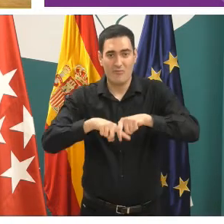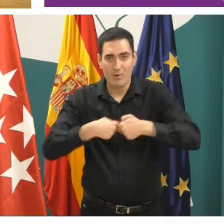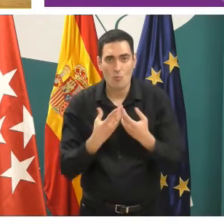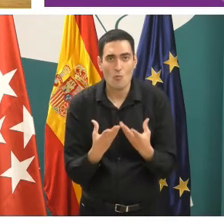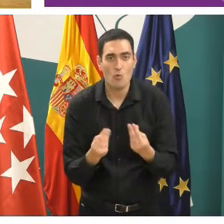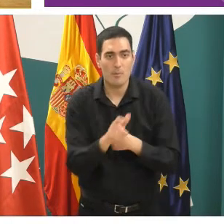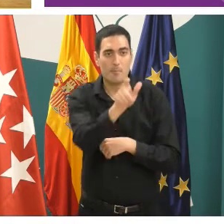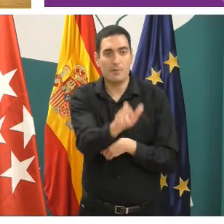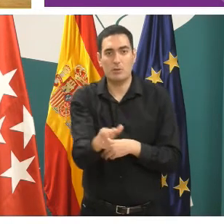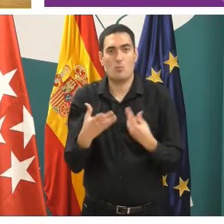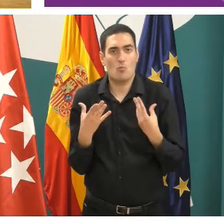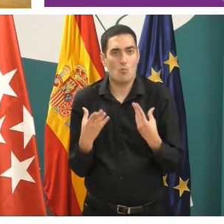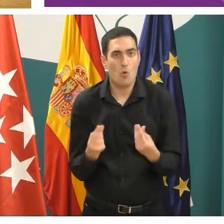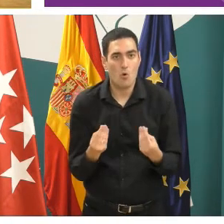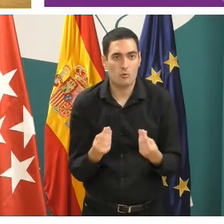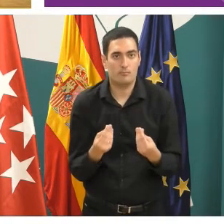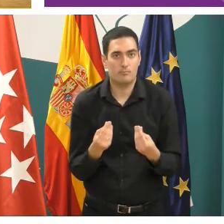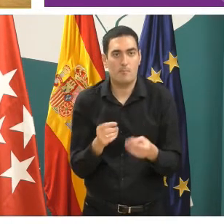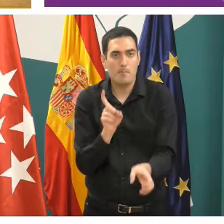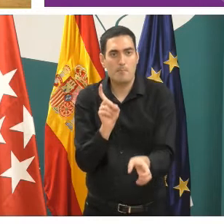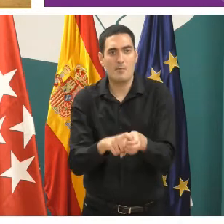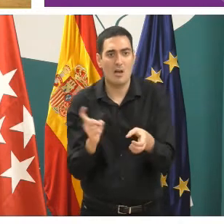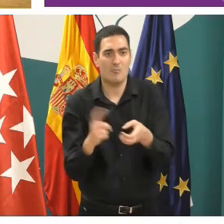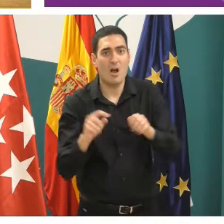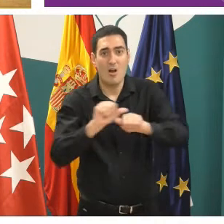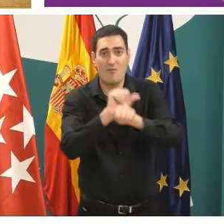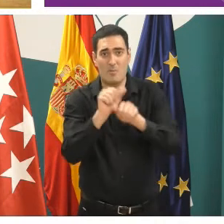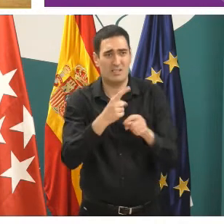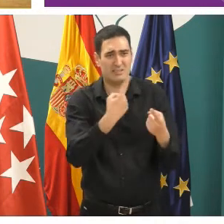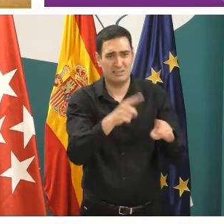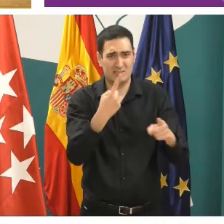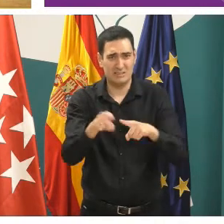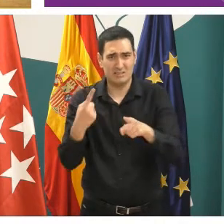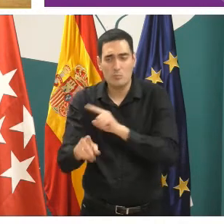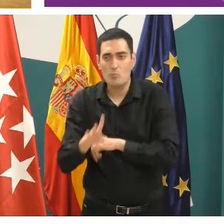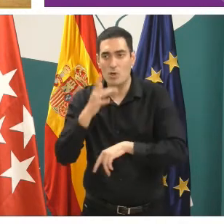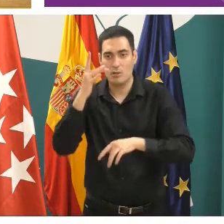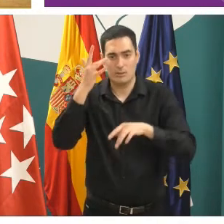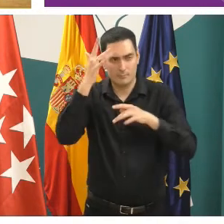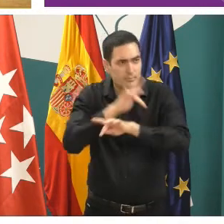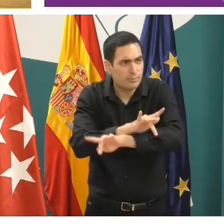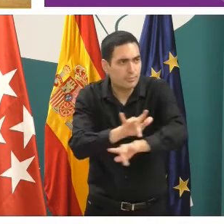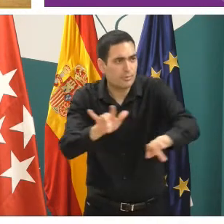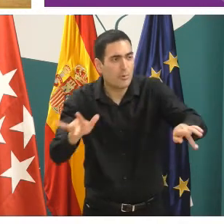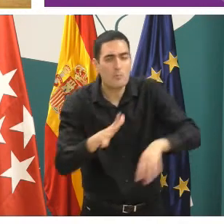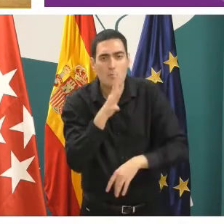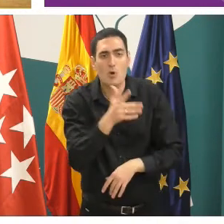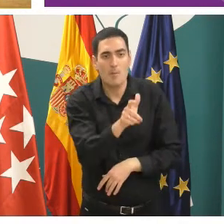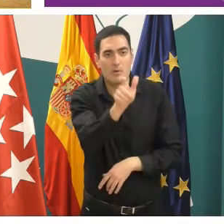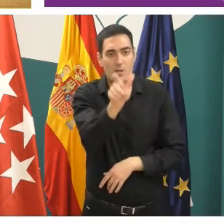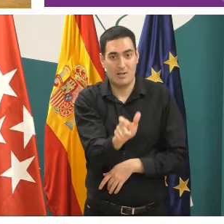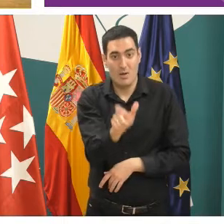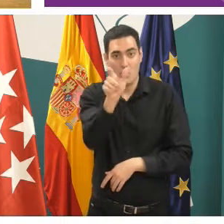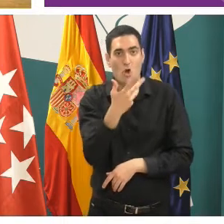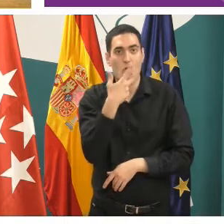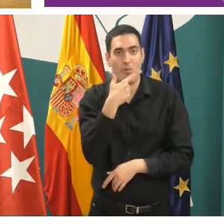muchas personas que van implicándose de una forma u otra, ¿no? Porque se van sensibilizando, porque tienen en su entorno a alguien que convive con ello, o